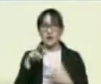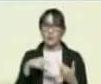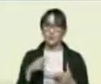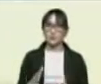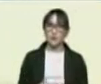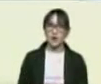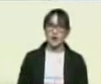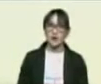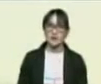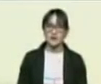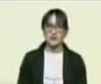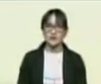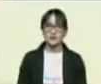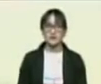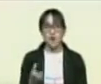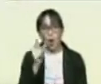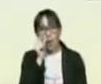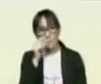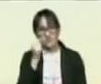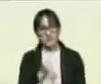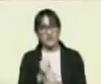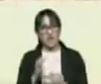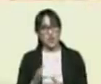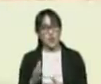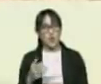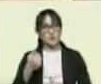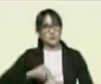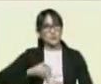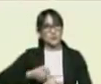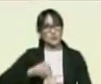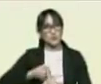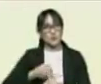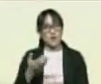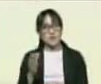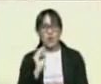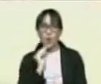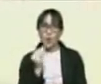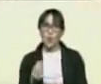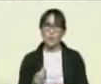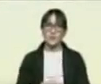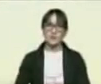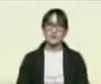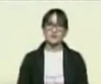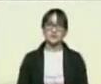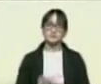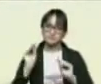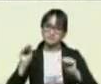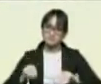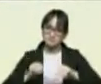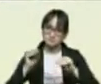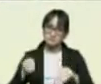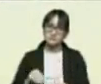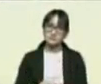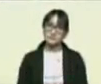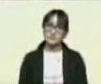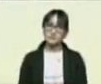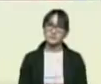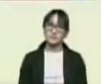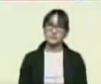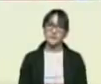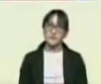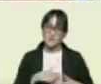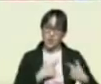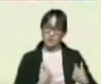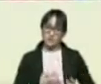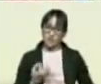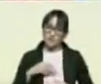revolucionaria, a ti, hombre, trabajador, guerrero, a ti, joven, te llamo, los llamo desde mi